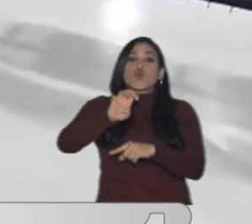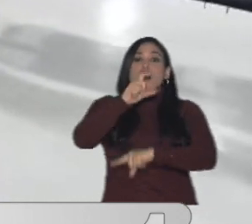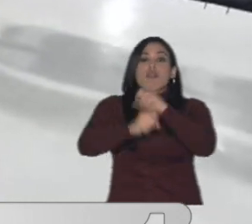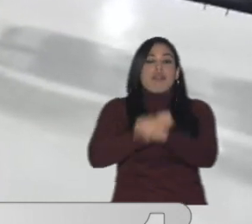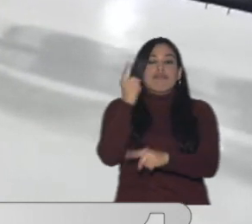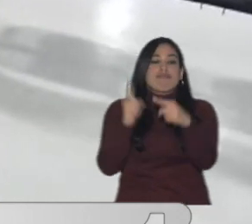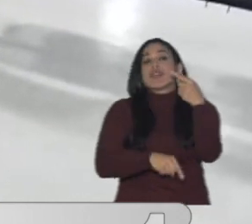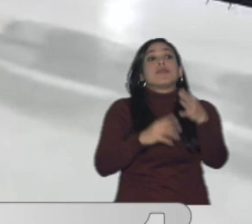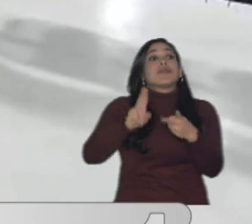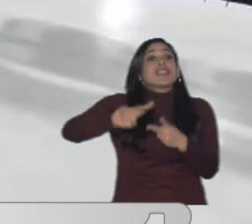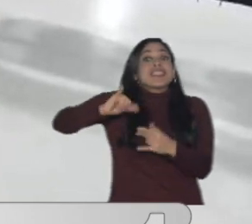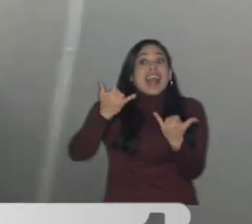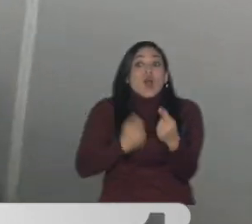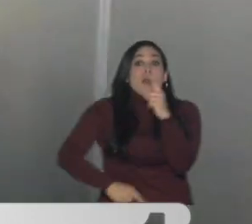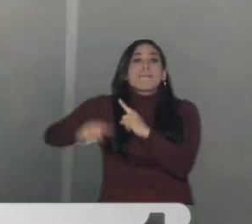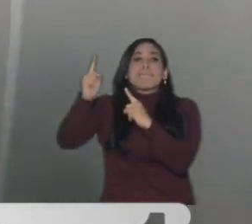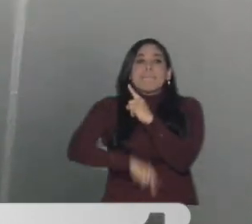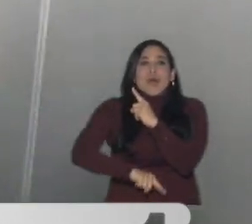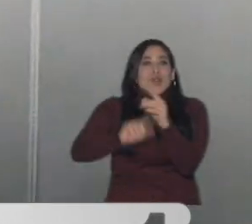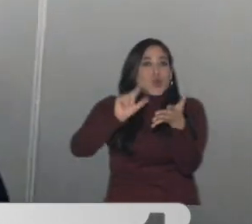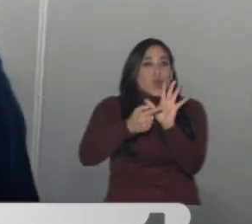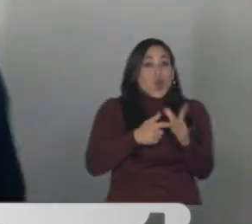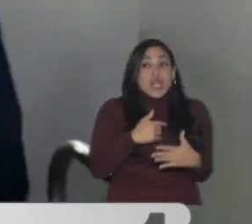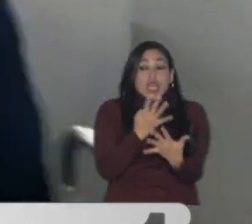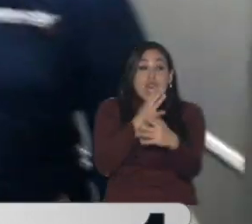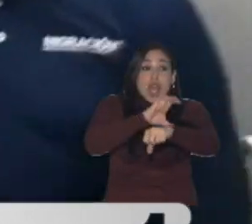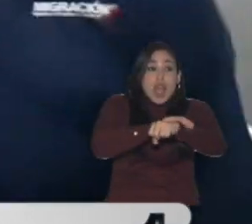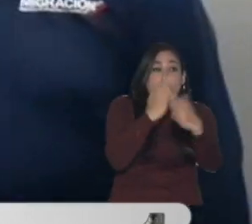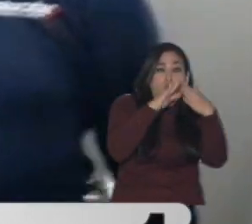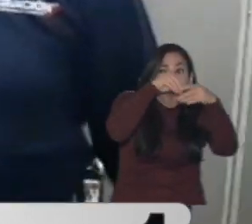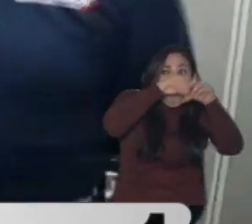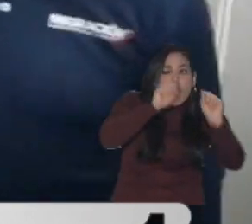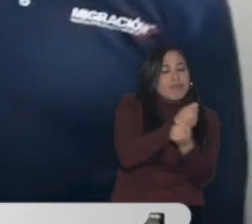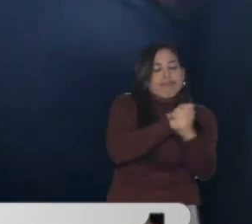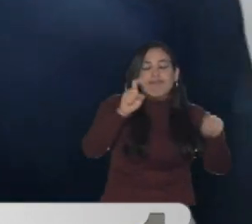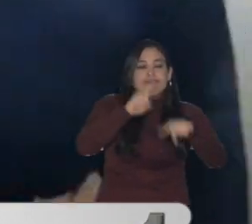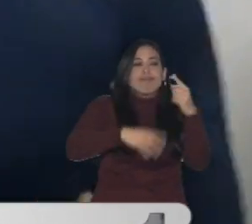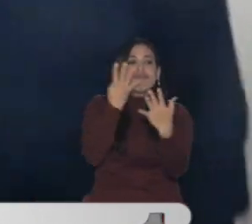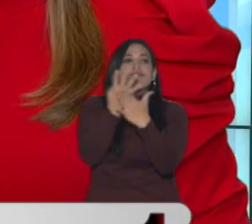años. En la sentencia le fue negada a Matos la prisión domiciliaria.